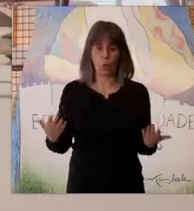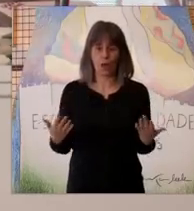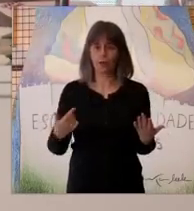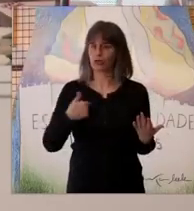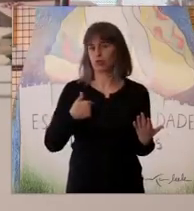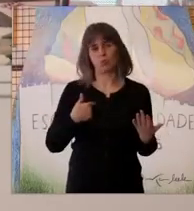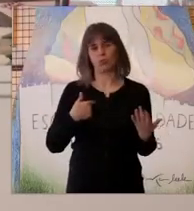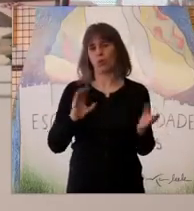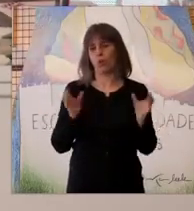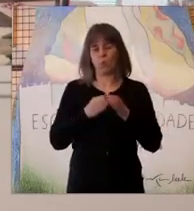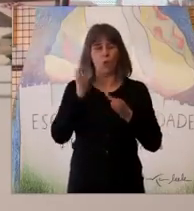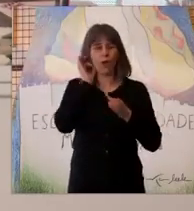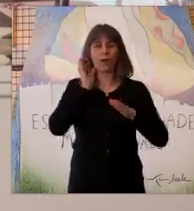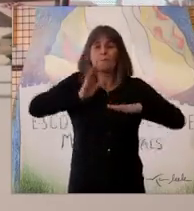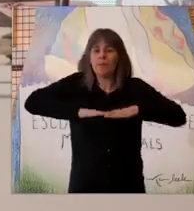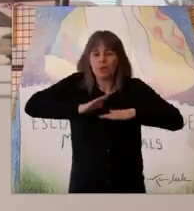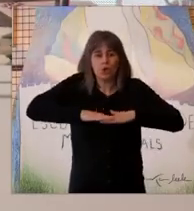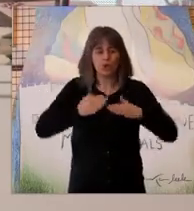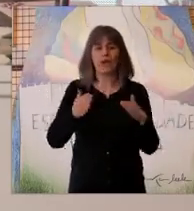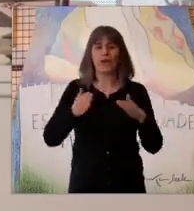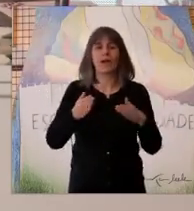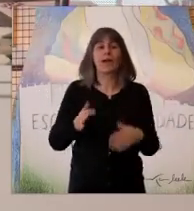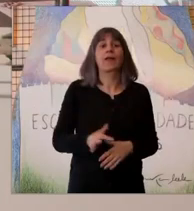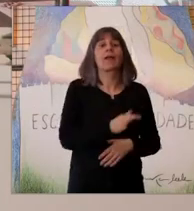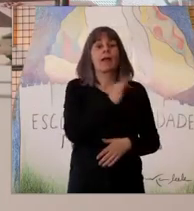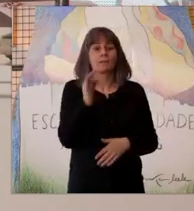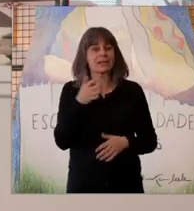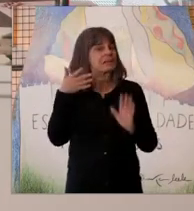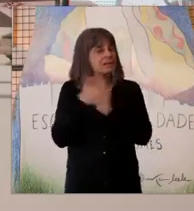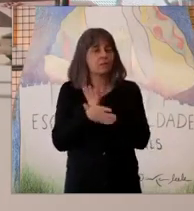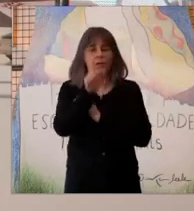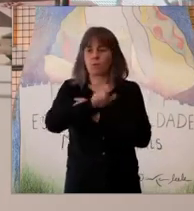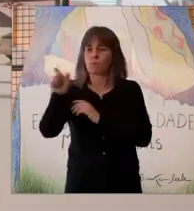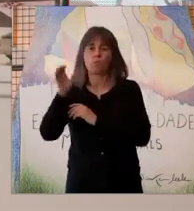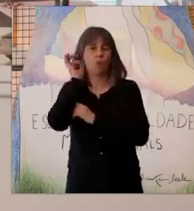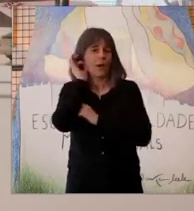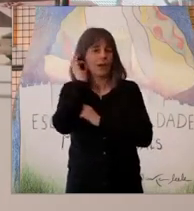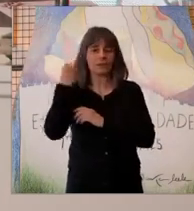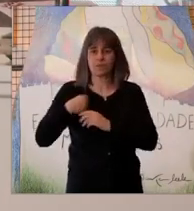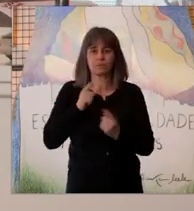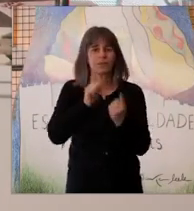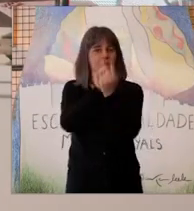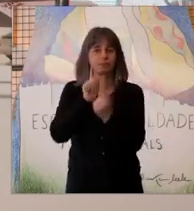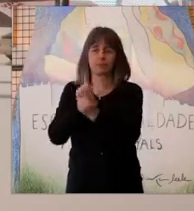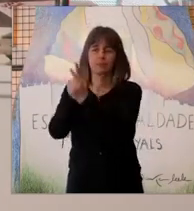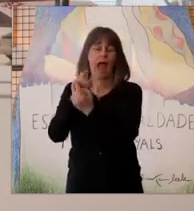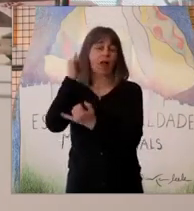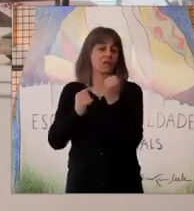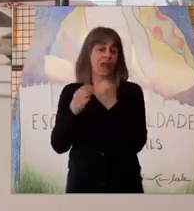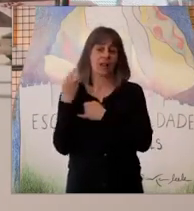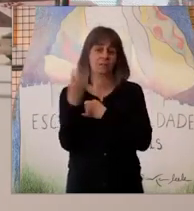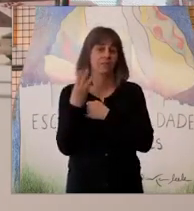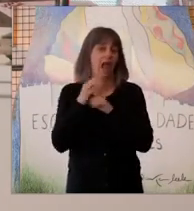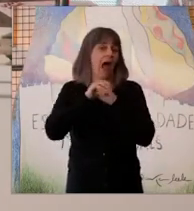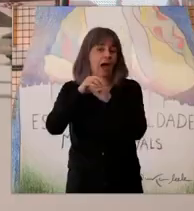minoría y dos me encontraba siempre a Montse y a Magda Y entonces hicimos una gran amistad porque íbamos juntas incluso